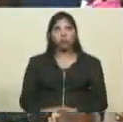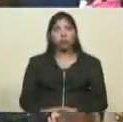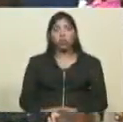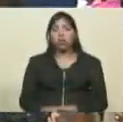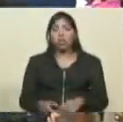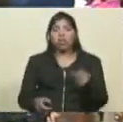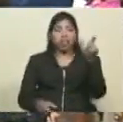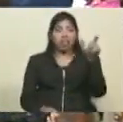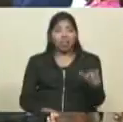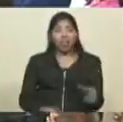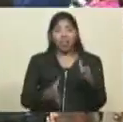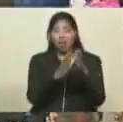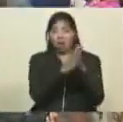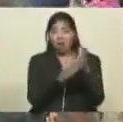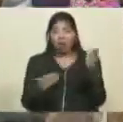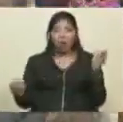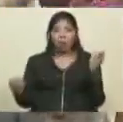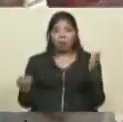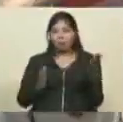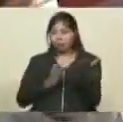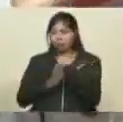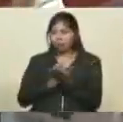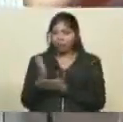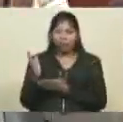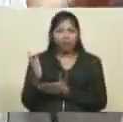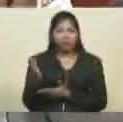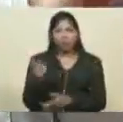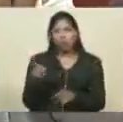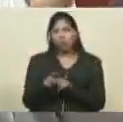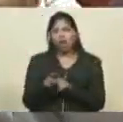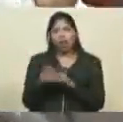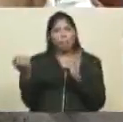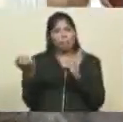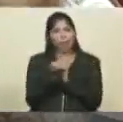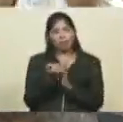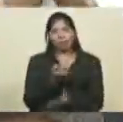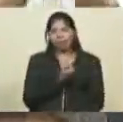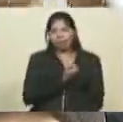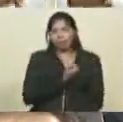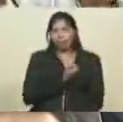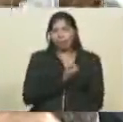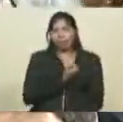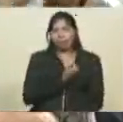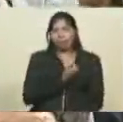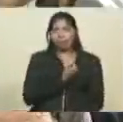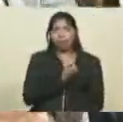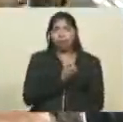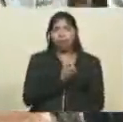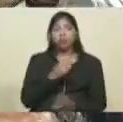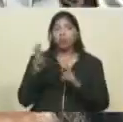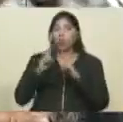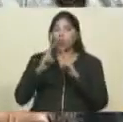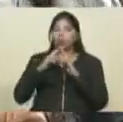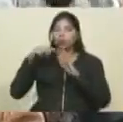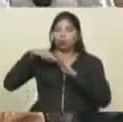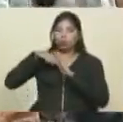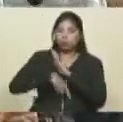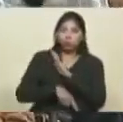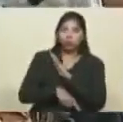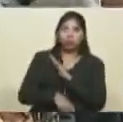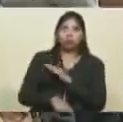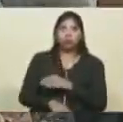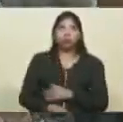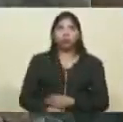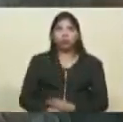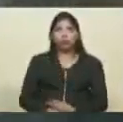Dionisia Mijoa tiene que marcarnos, compatriotas. Quienes la conocieron más que nosotros nos deben dar las señales